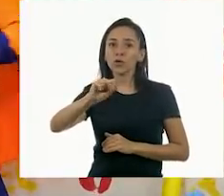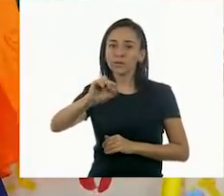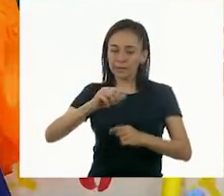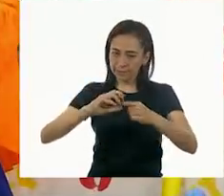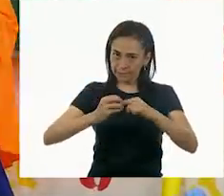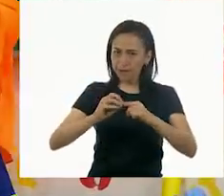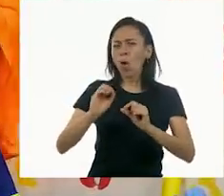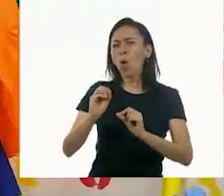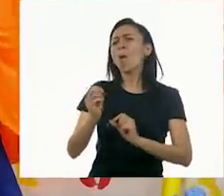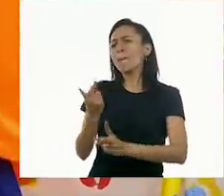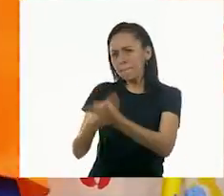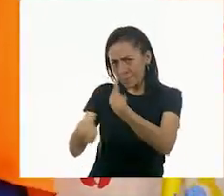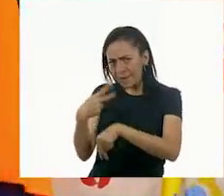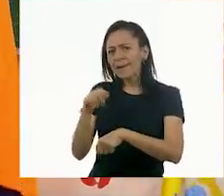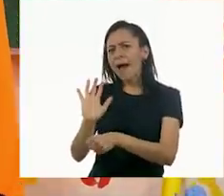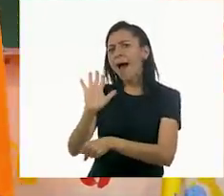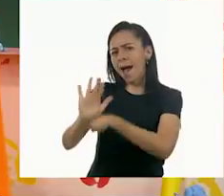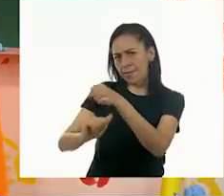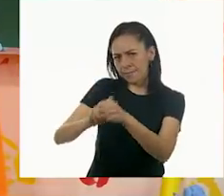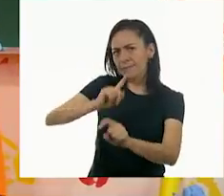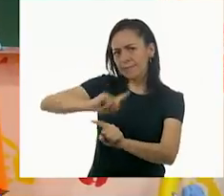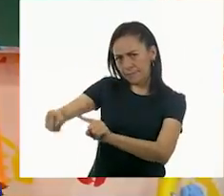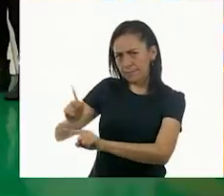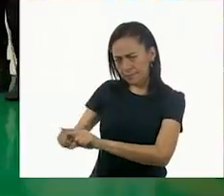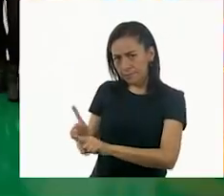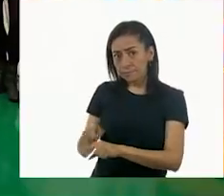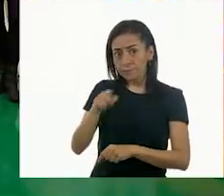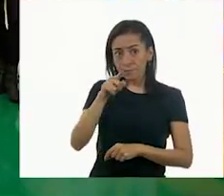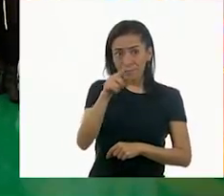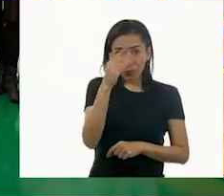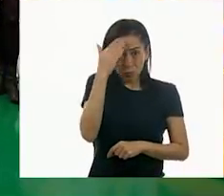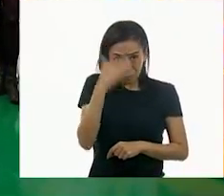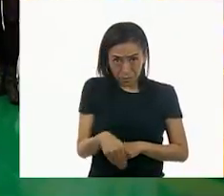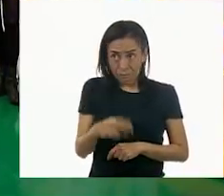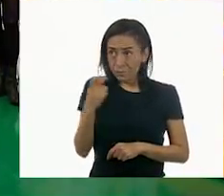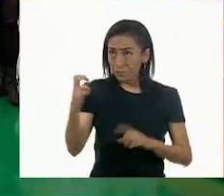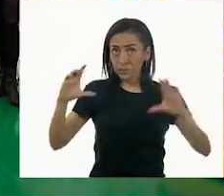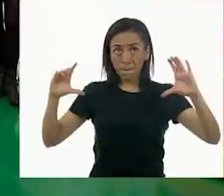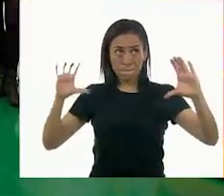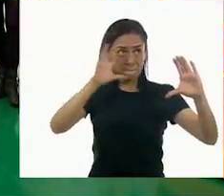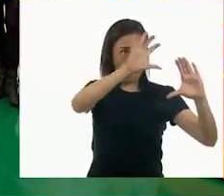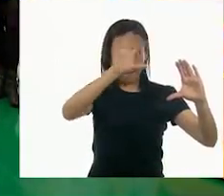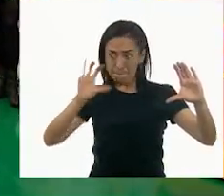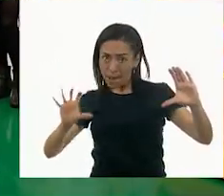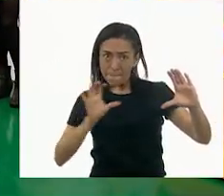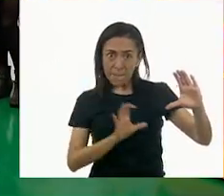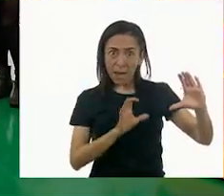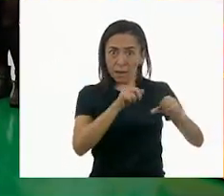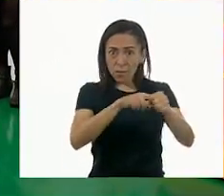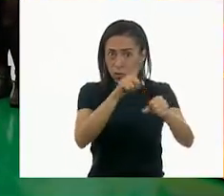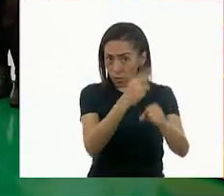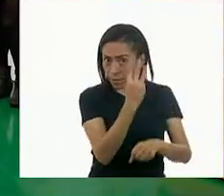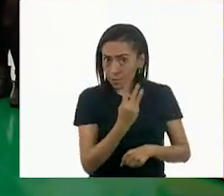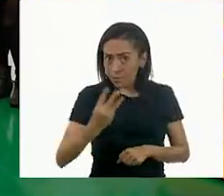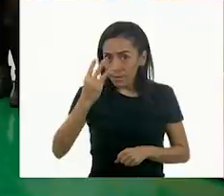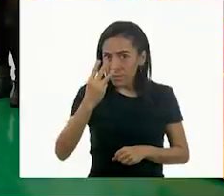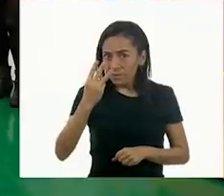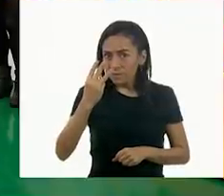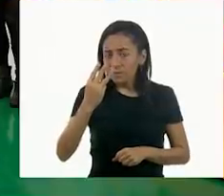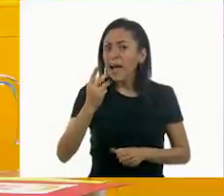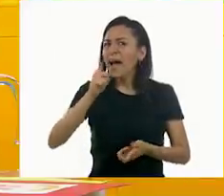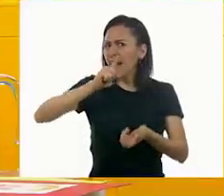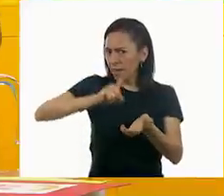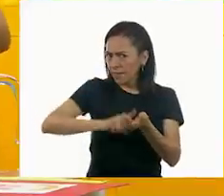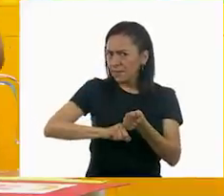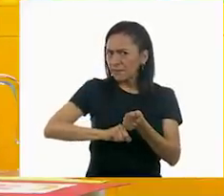¿Sabías que los tres colores del plato del bien comer tienen un significado? Sí, tienen